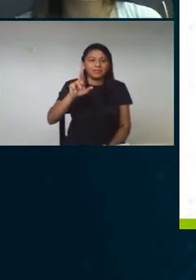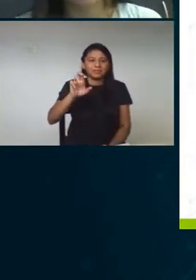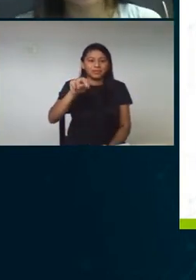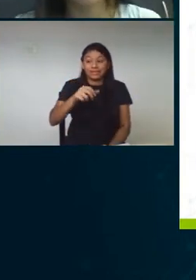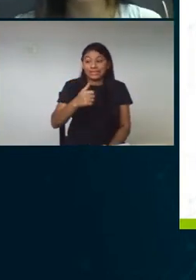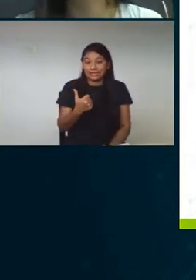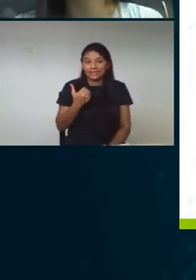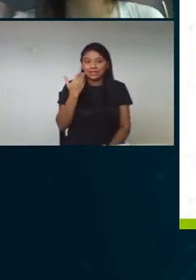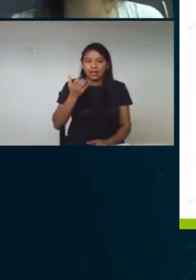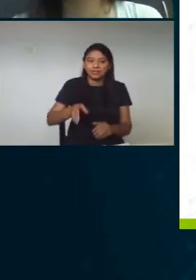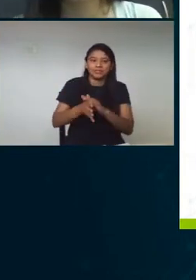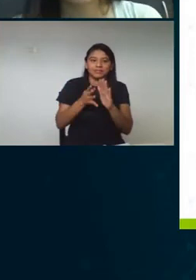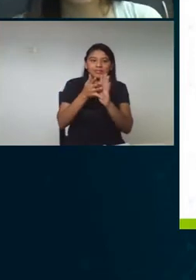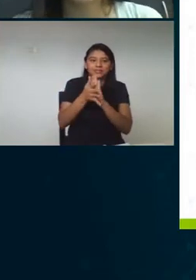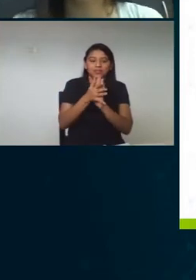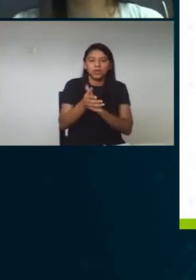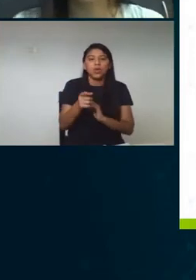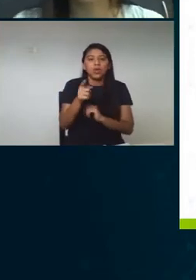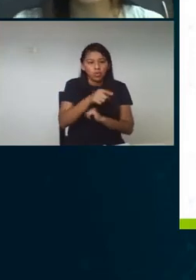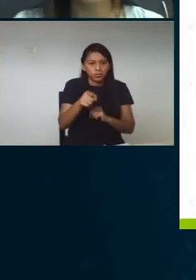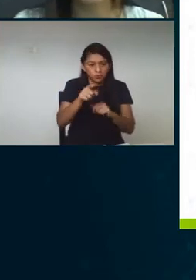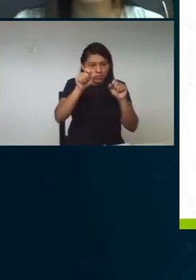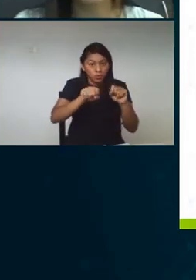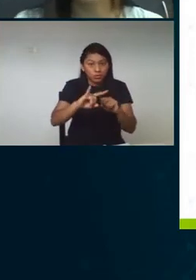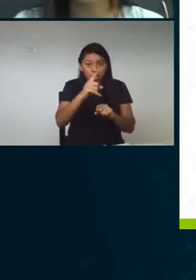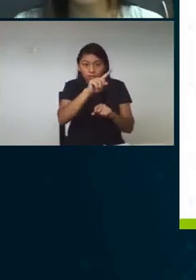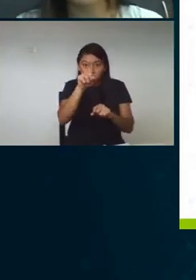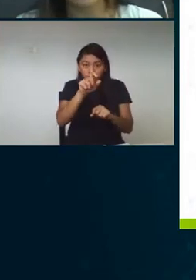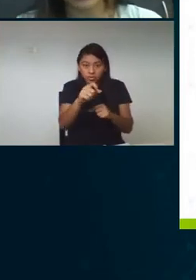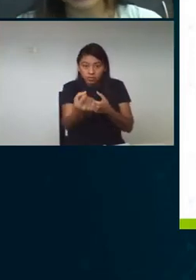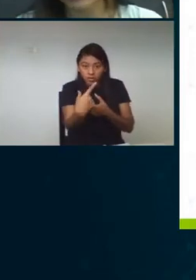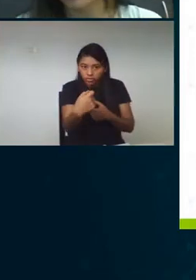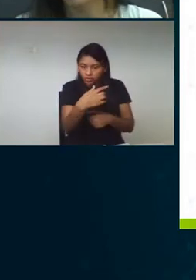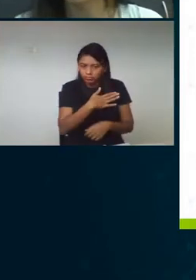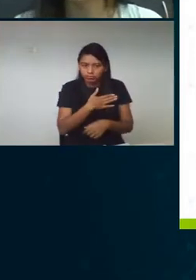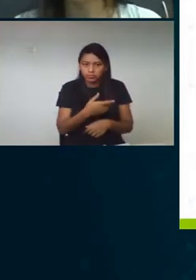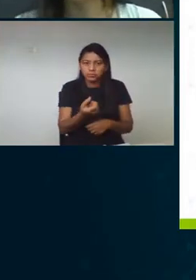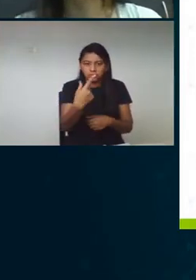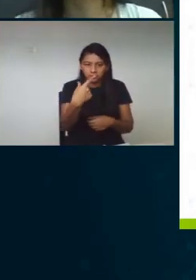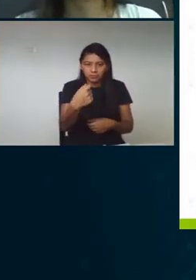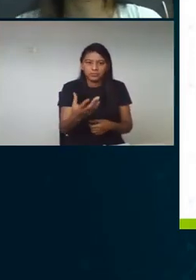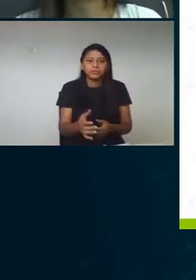que hagan sus aportes más adelante al finalizar la presentación. Muchísimas gracias.